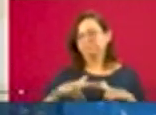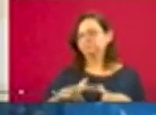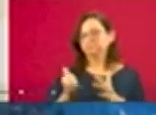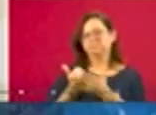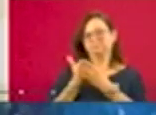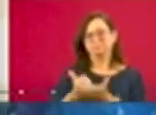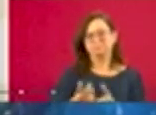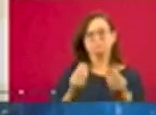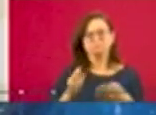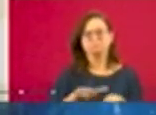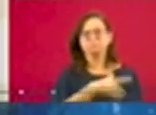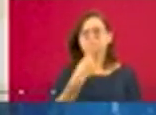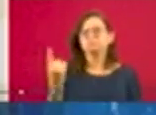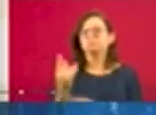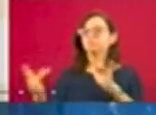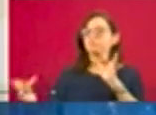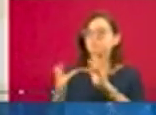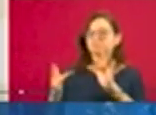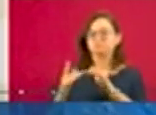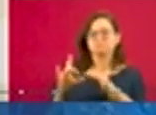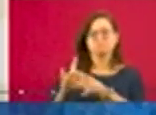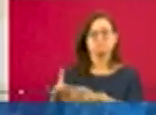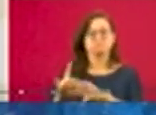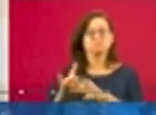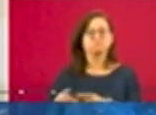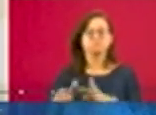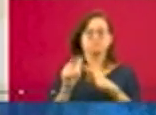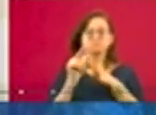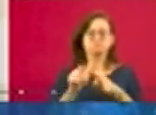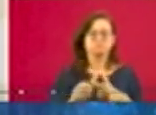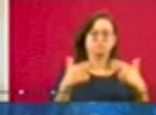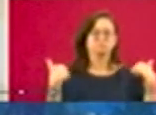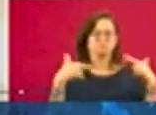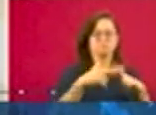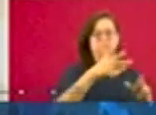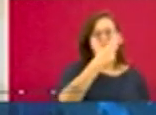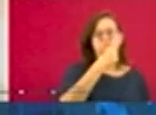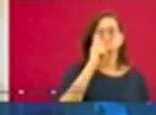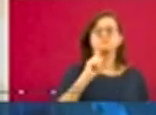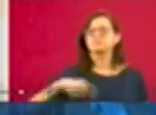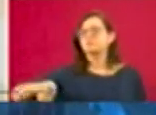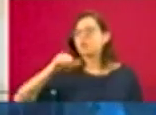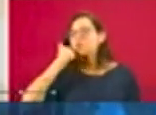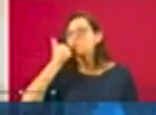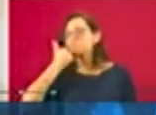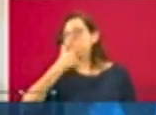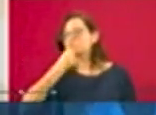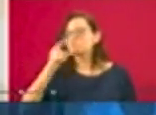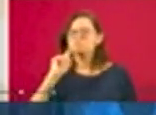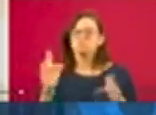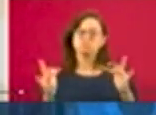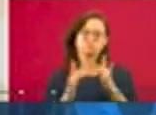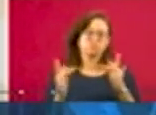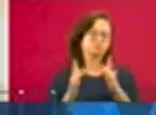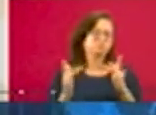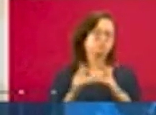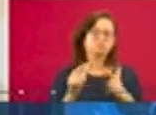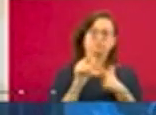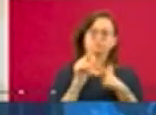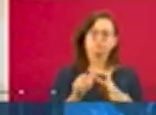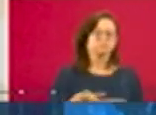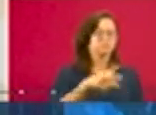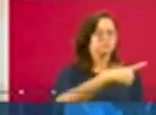de que hay acentos extranjeros entre los maestros. Yo no lo sabía, ¿no hay, verdad, o sí? Pues